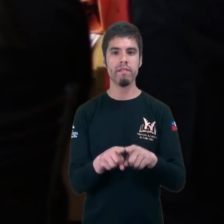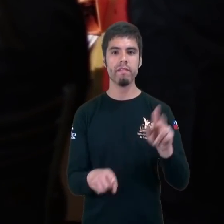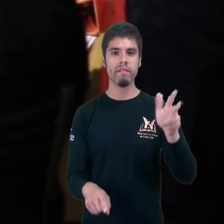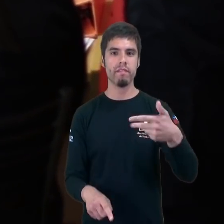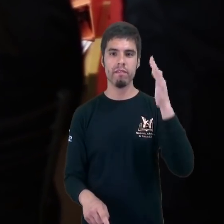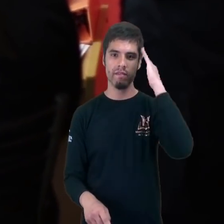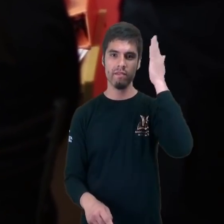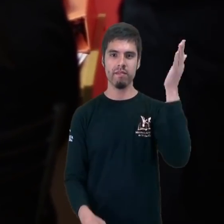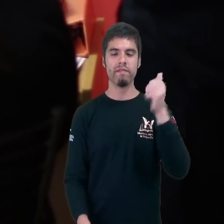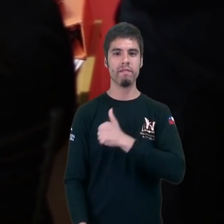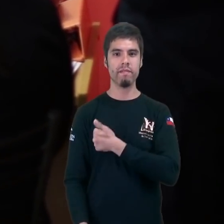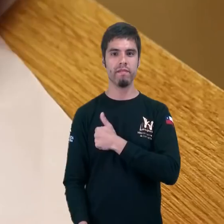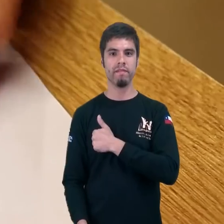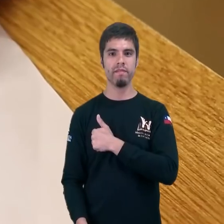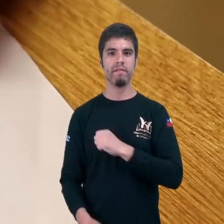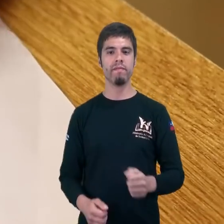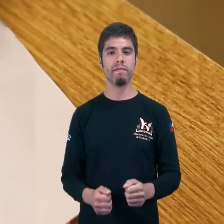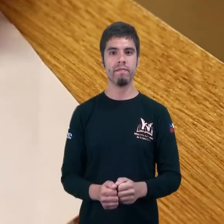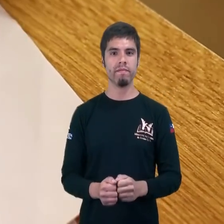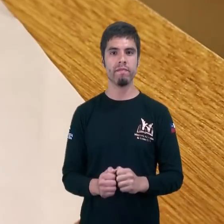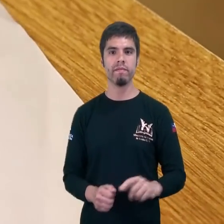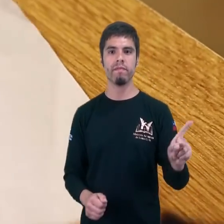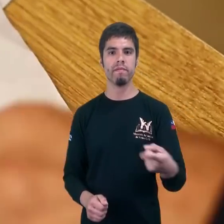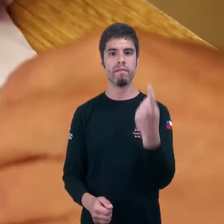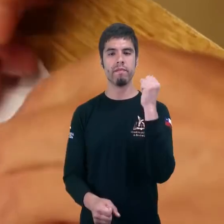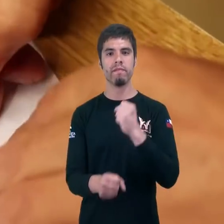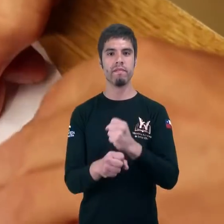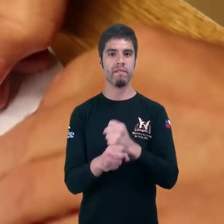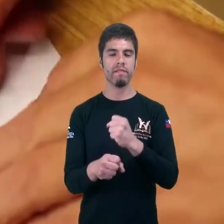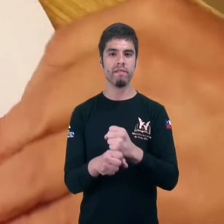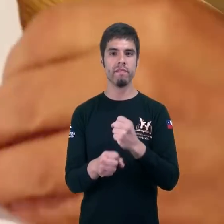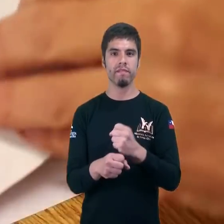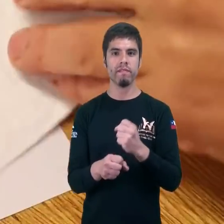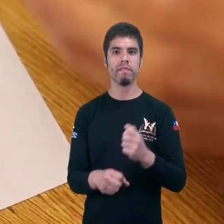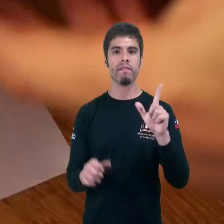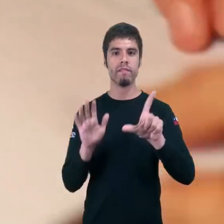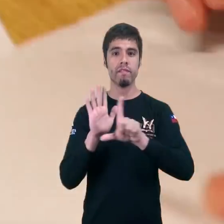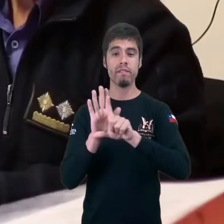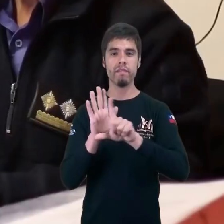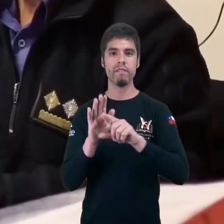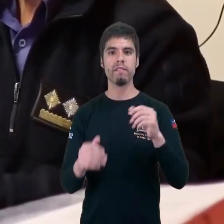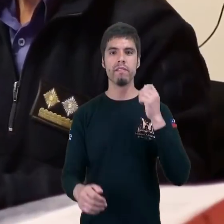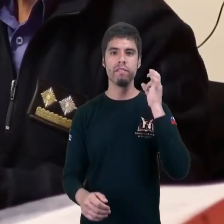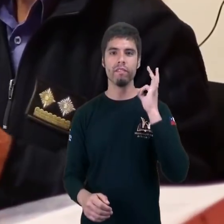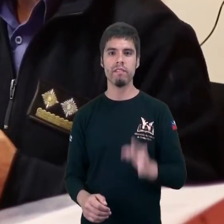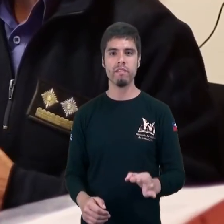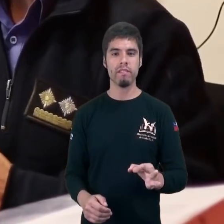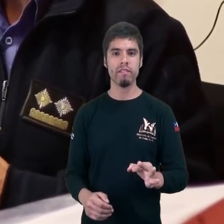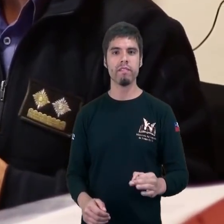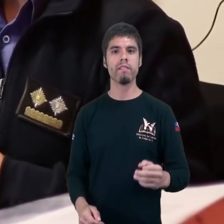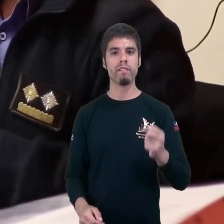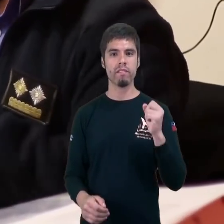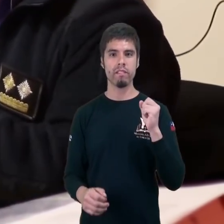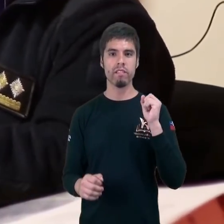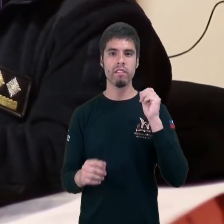Adventista del Séptimo Día. Su deber principal es mantener la ley y el orden, cumpliendo sus